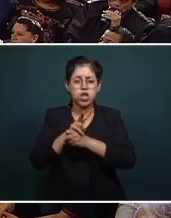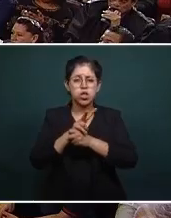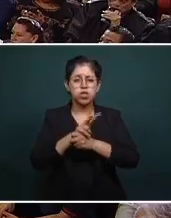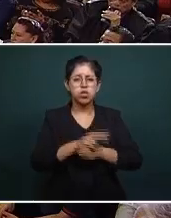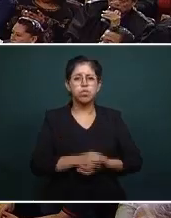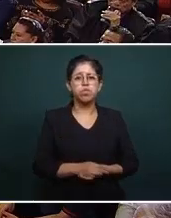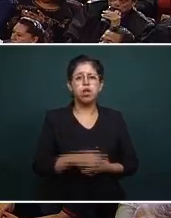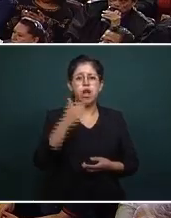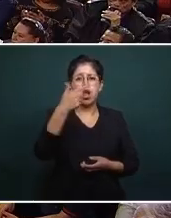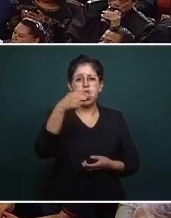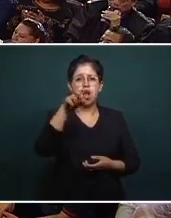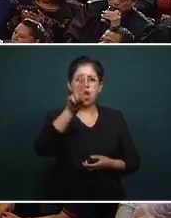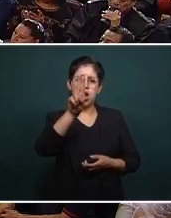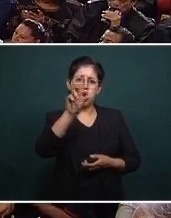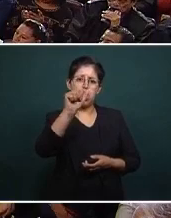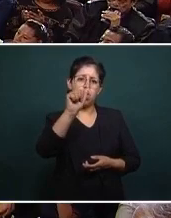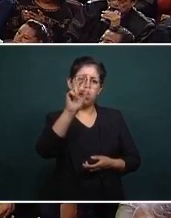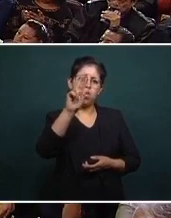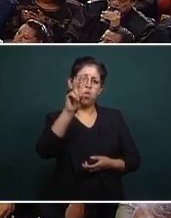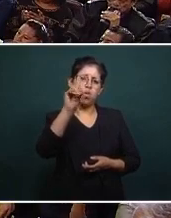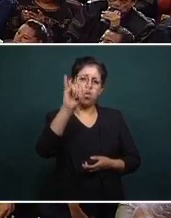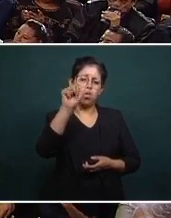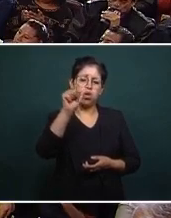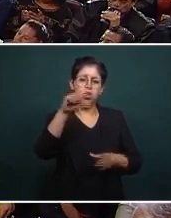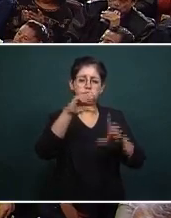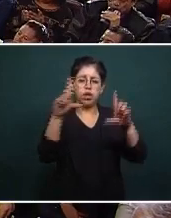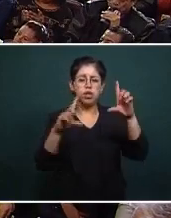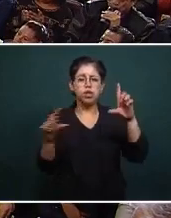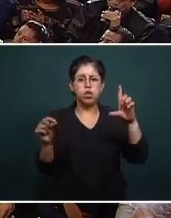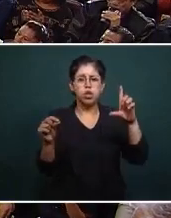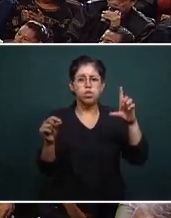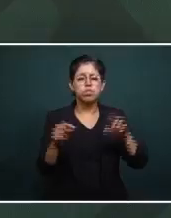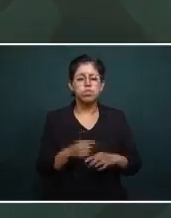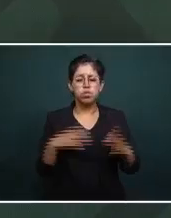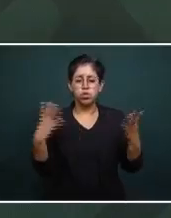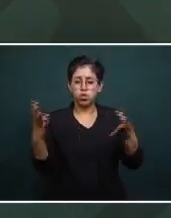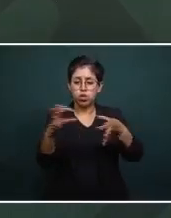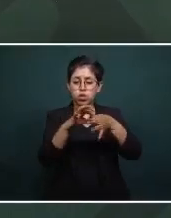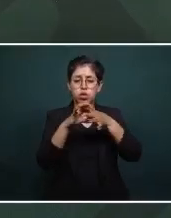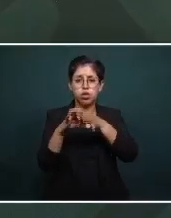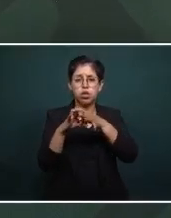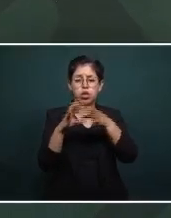Nacional. O sea, unirnos como lo estamos haciendo.